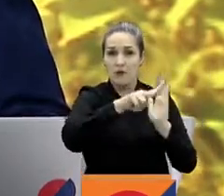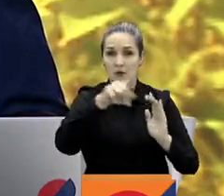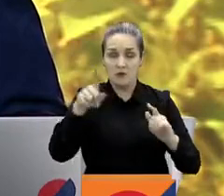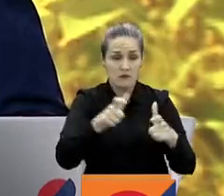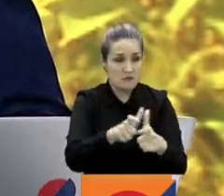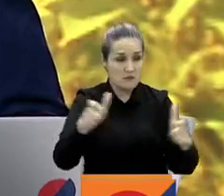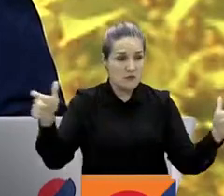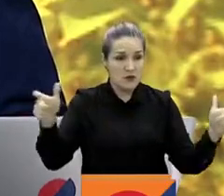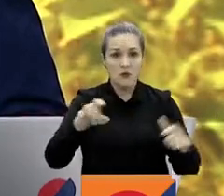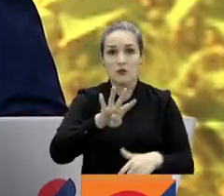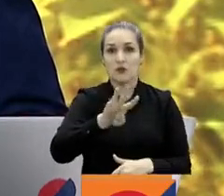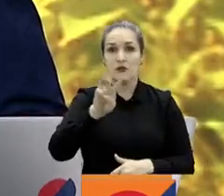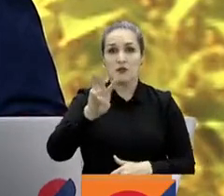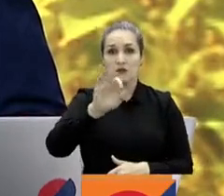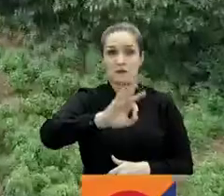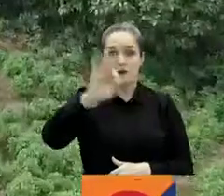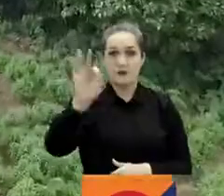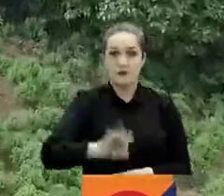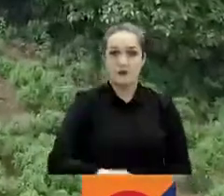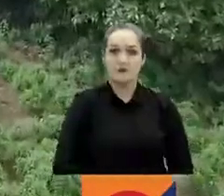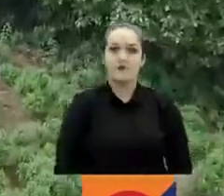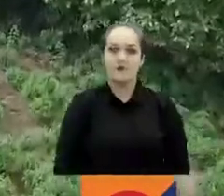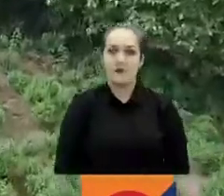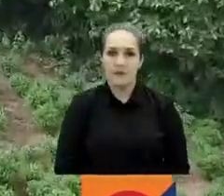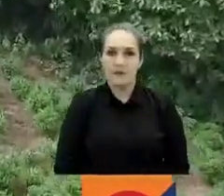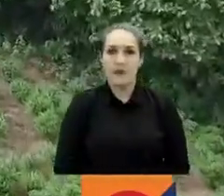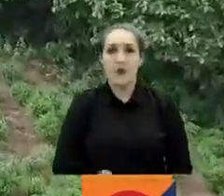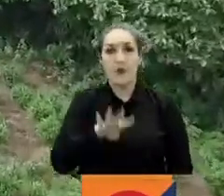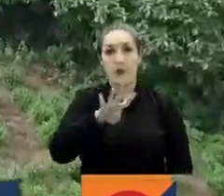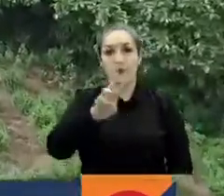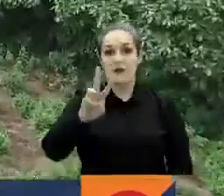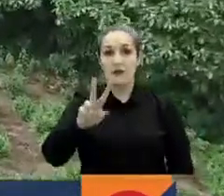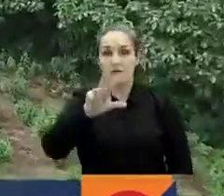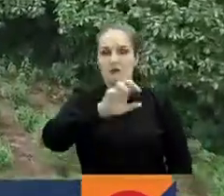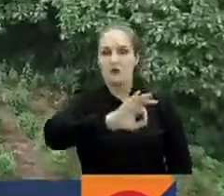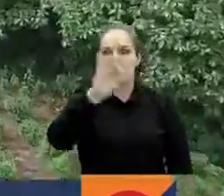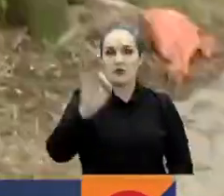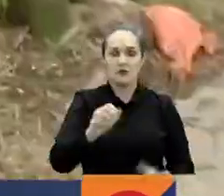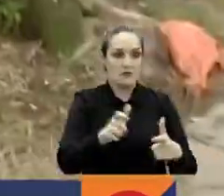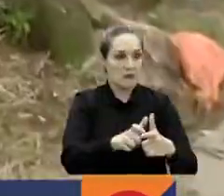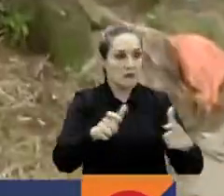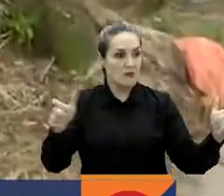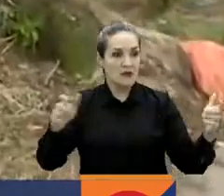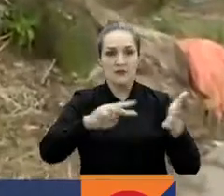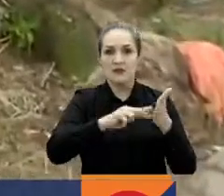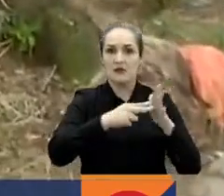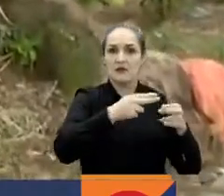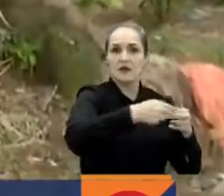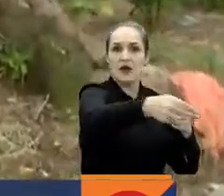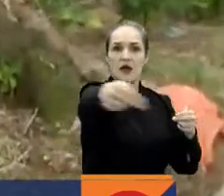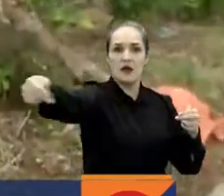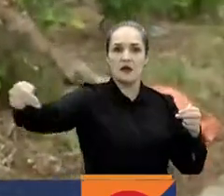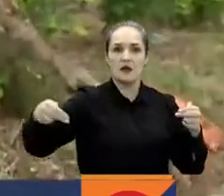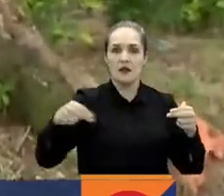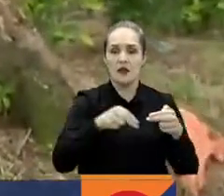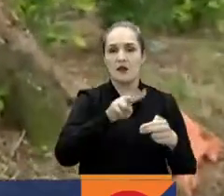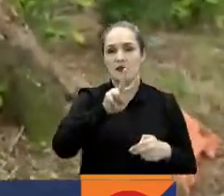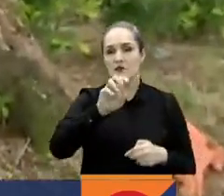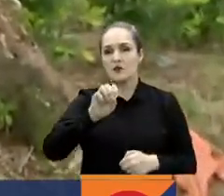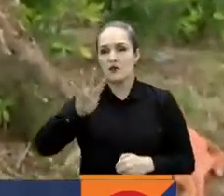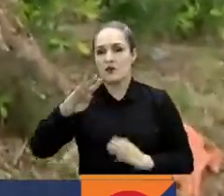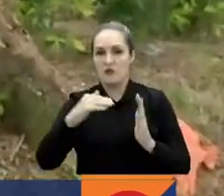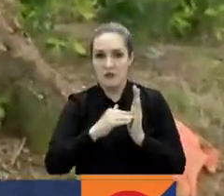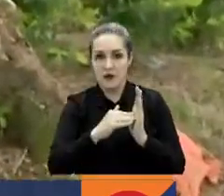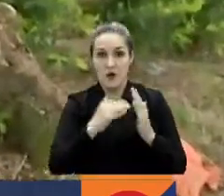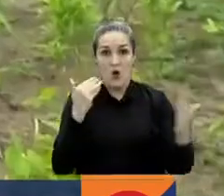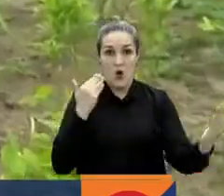un 43%. El aumento del 43% representa un total de 204 mil hectáreas en comparación al año